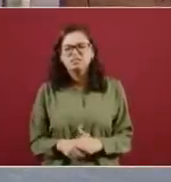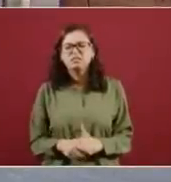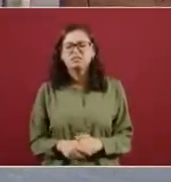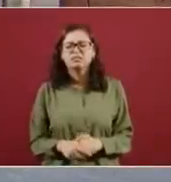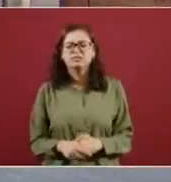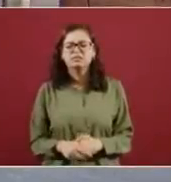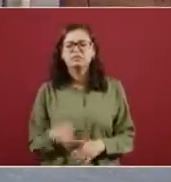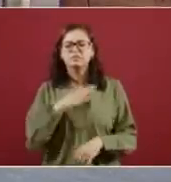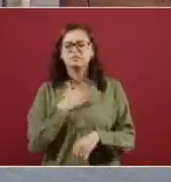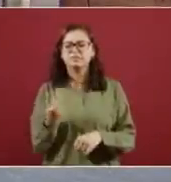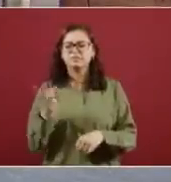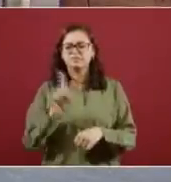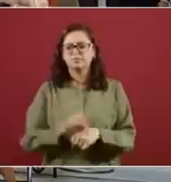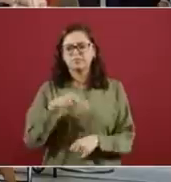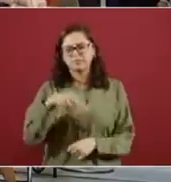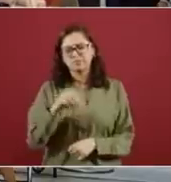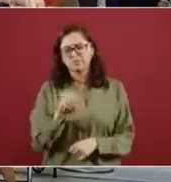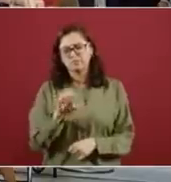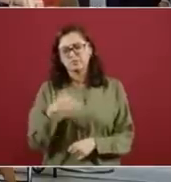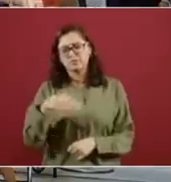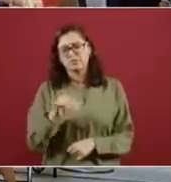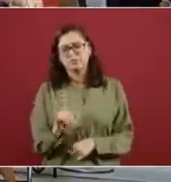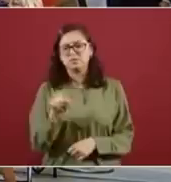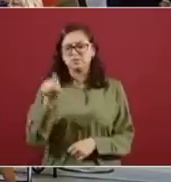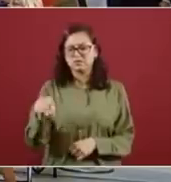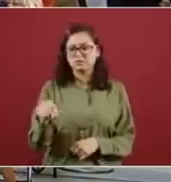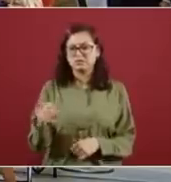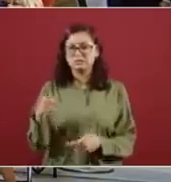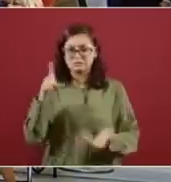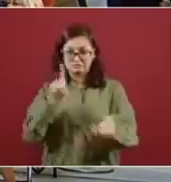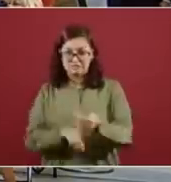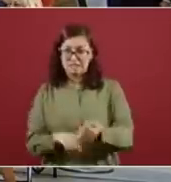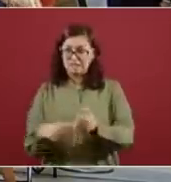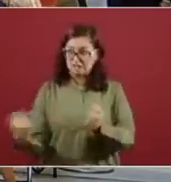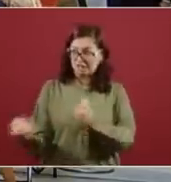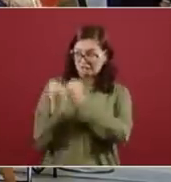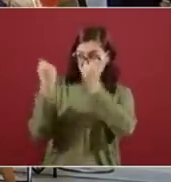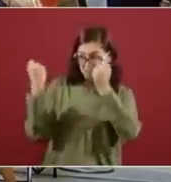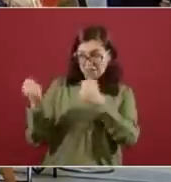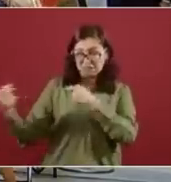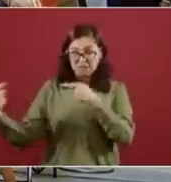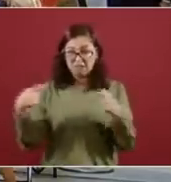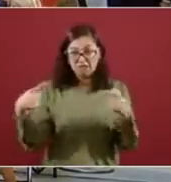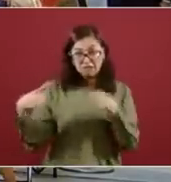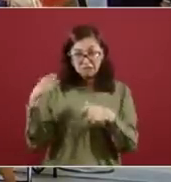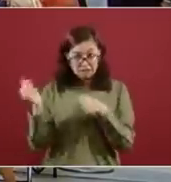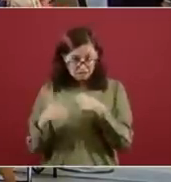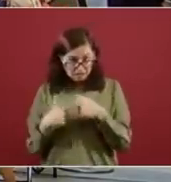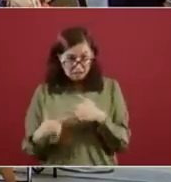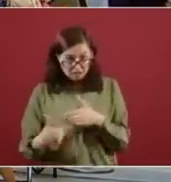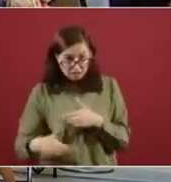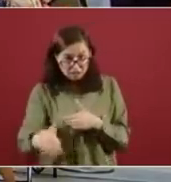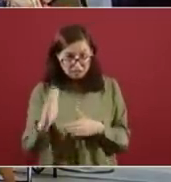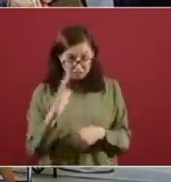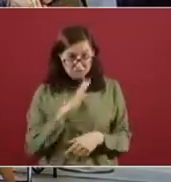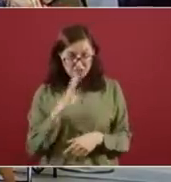buenos días mi amigo tierras de efekto tv hay fuego amigo es lo gobierno después de ésta no esté